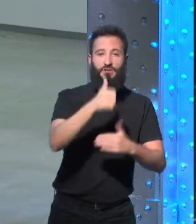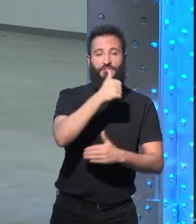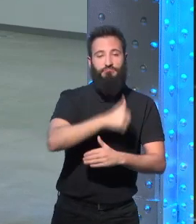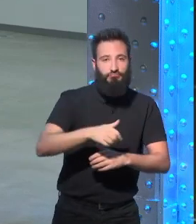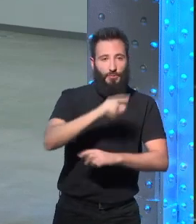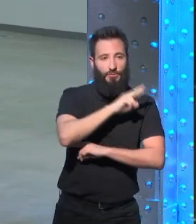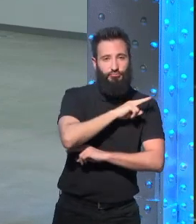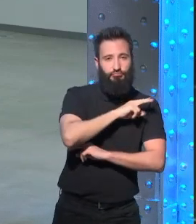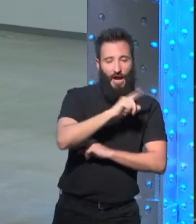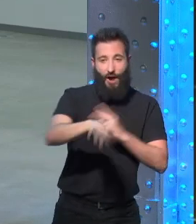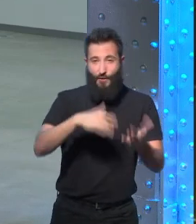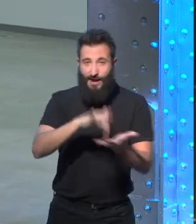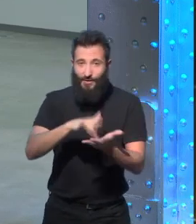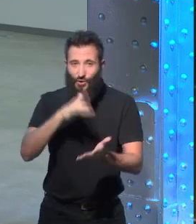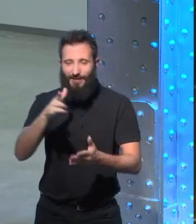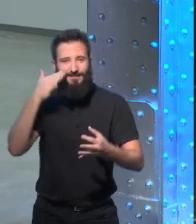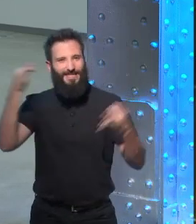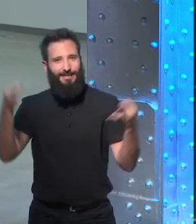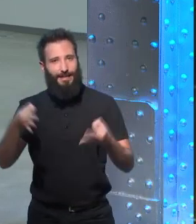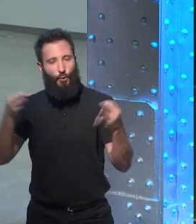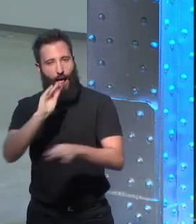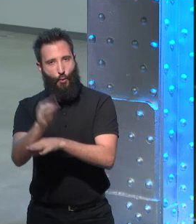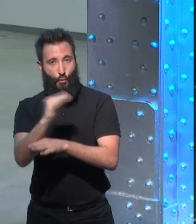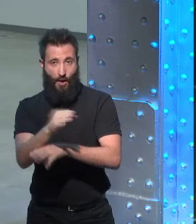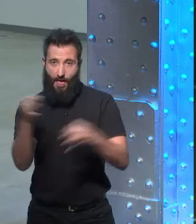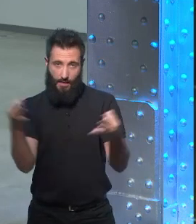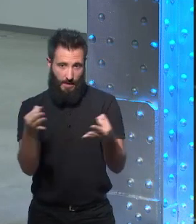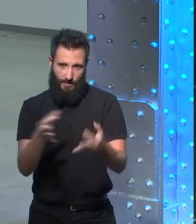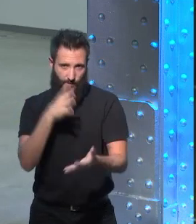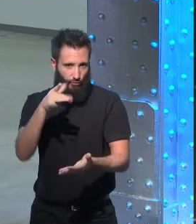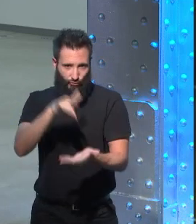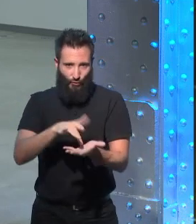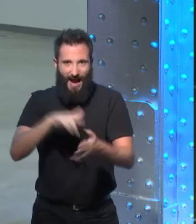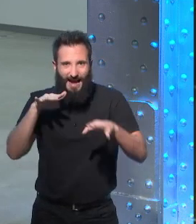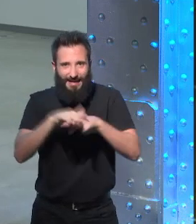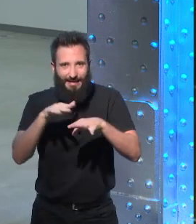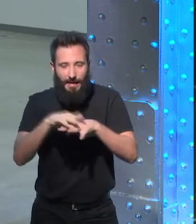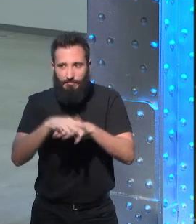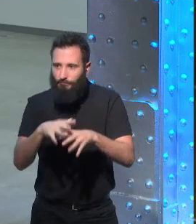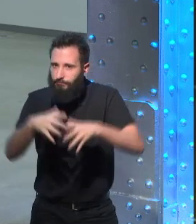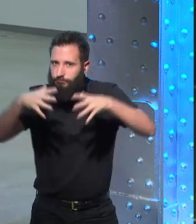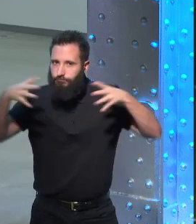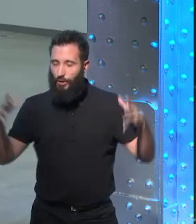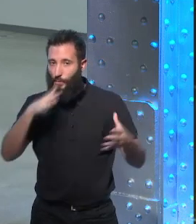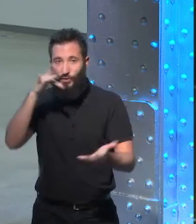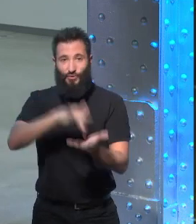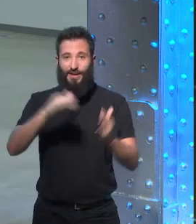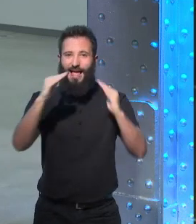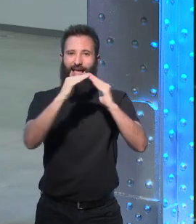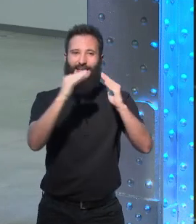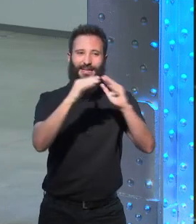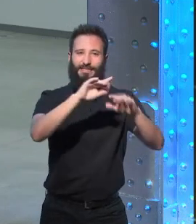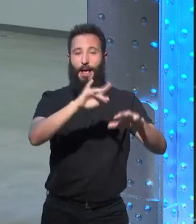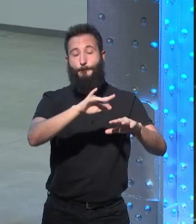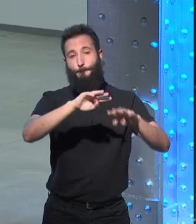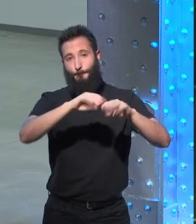ahora lo que hay que cuidar es la seguridad en esa gran red, en la casa que es virtual y que es digital